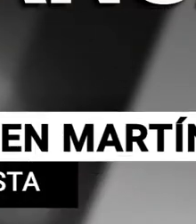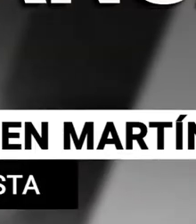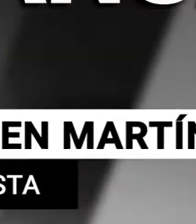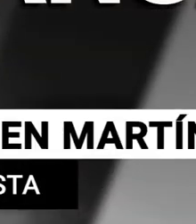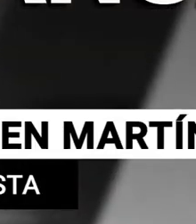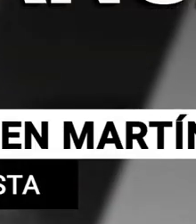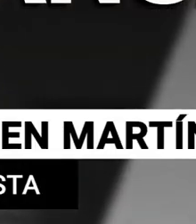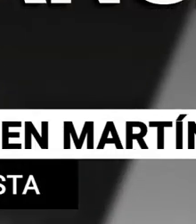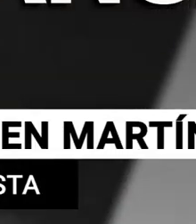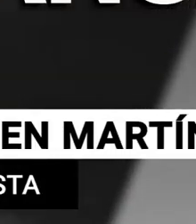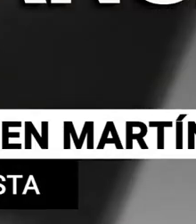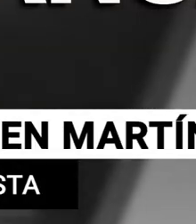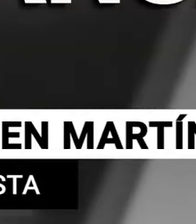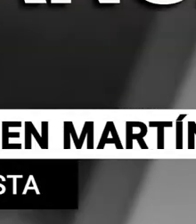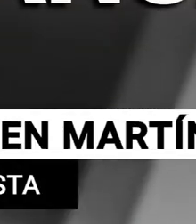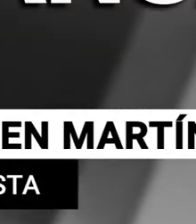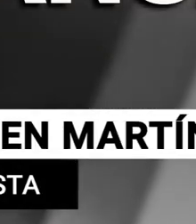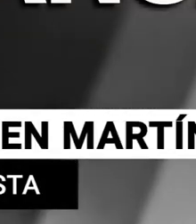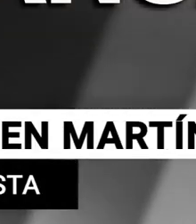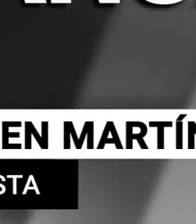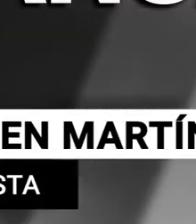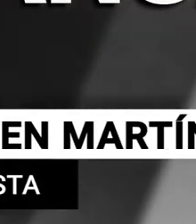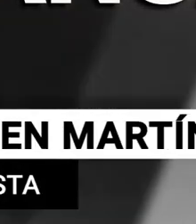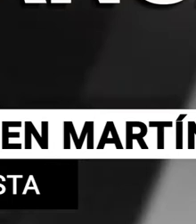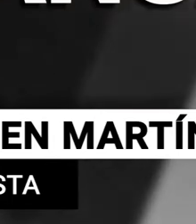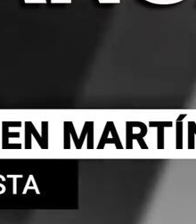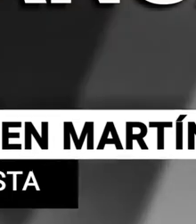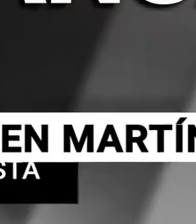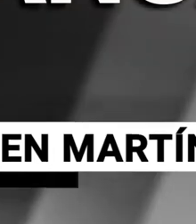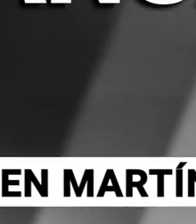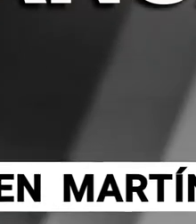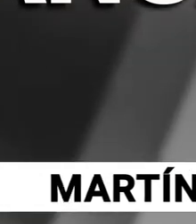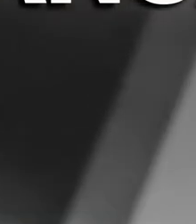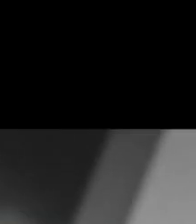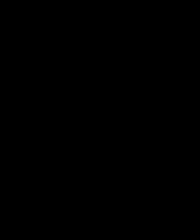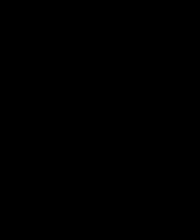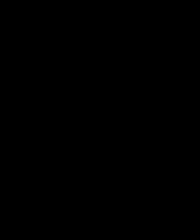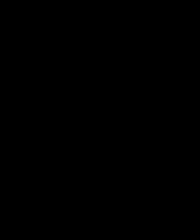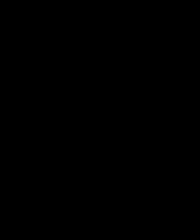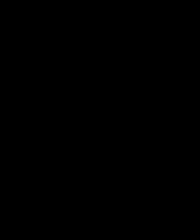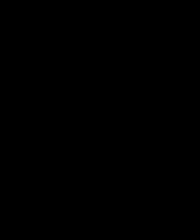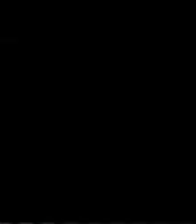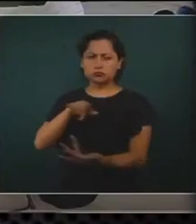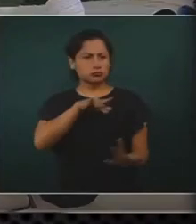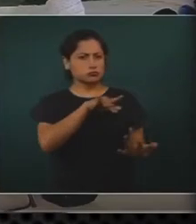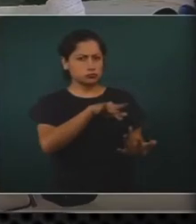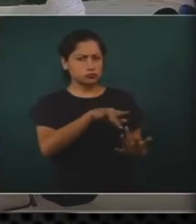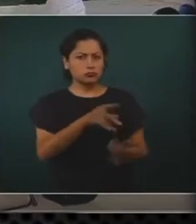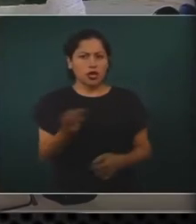Hola, ¿qué tal? Bienvenidos a Las Breves de la Zona. Mi nombre es Carmen Martínez y te presento la información más relevante de este viernes.